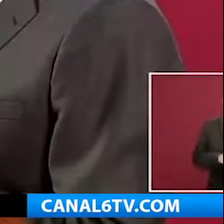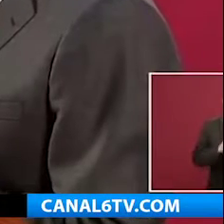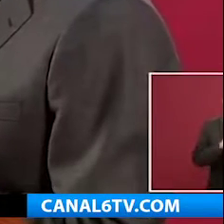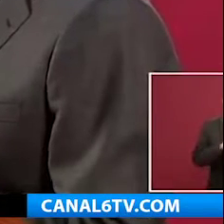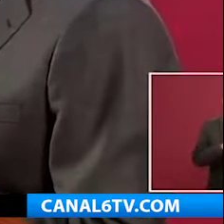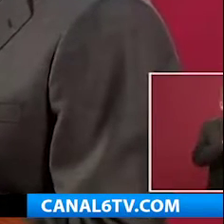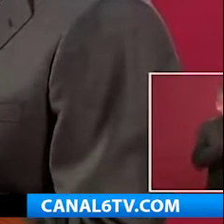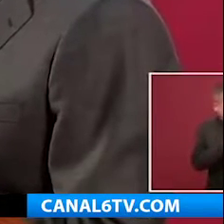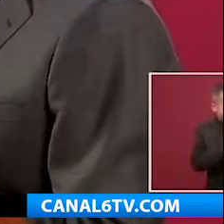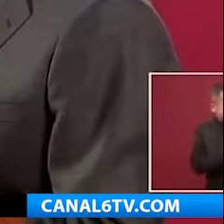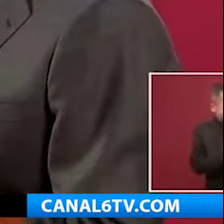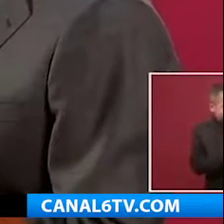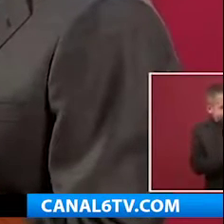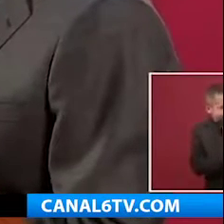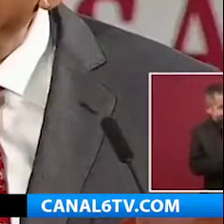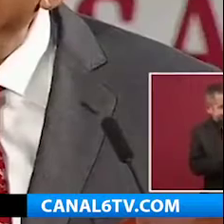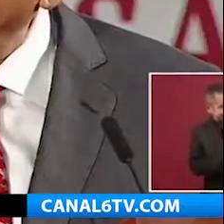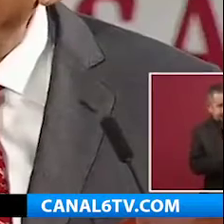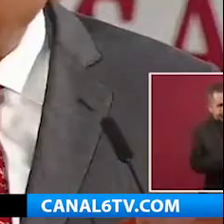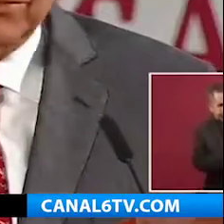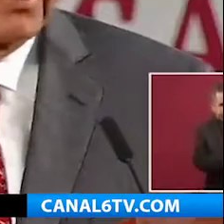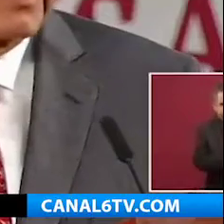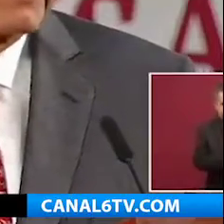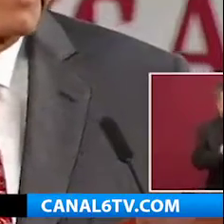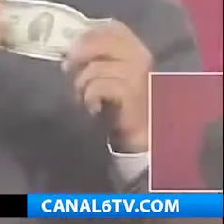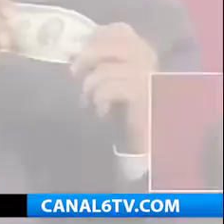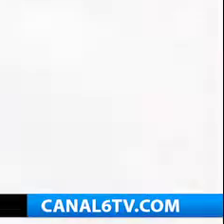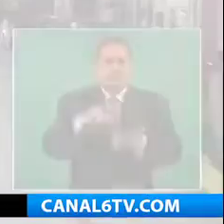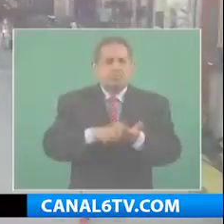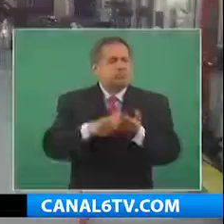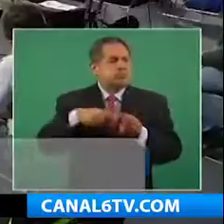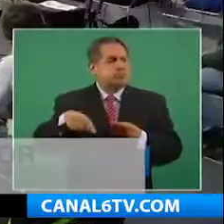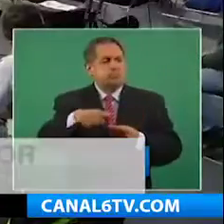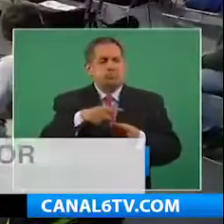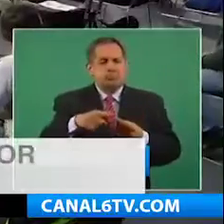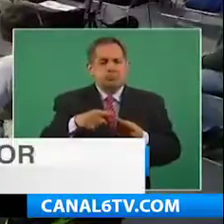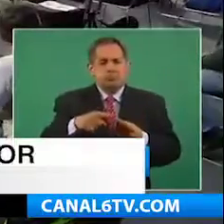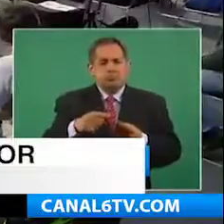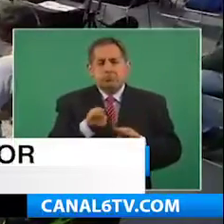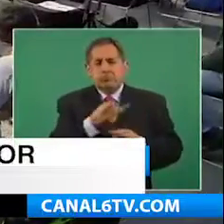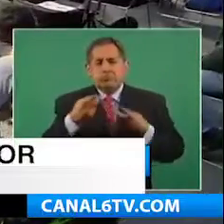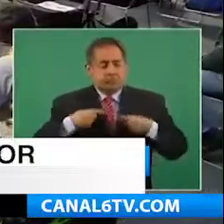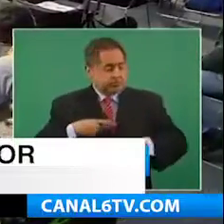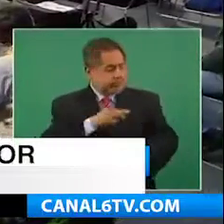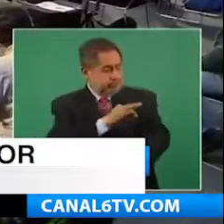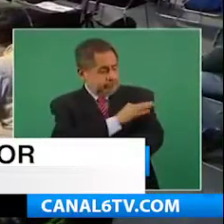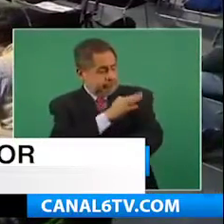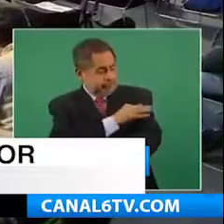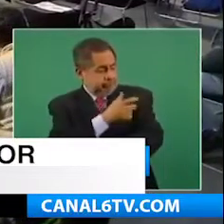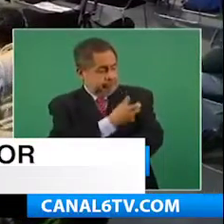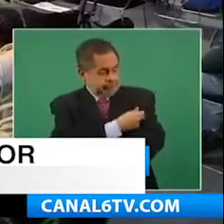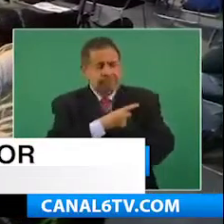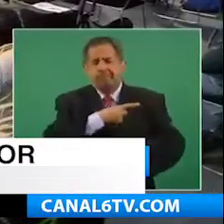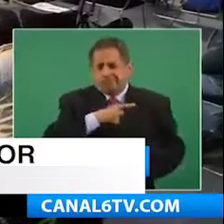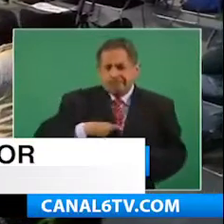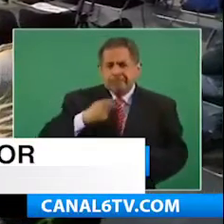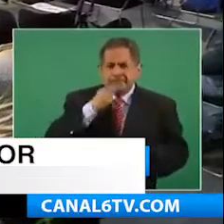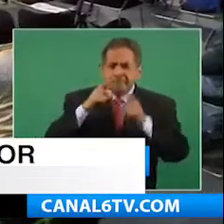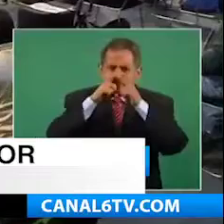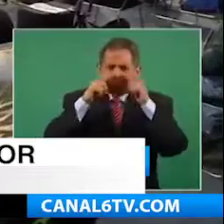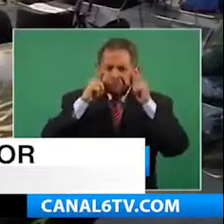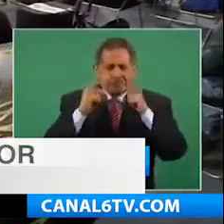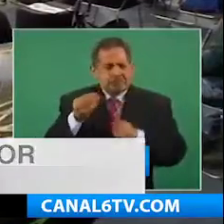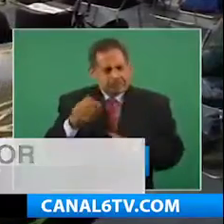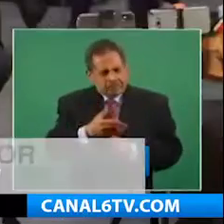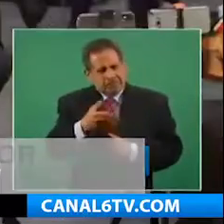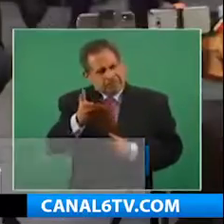fue cuestionado sobre el uso de cubrebocas y nuevamente se negó a utilizarlo e inclusive ya las personas vacunadas tendrían que usar el cubrebocas aún